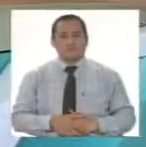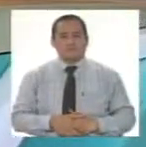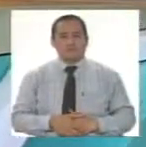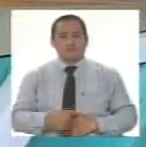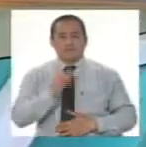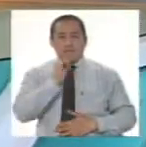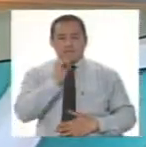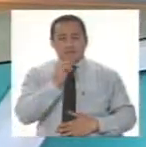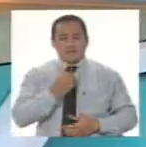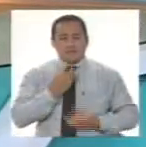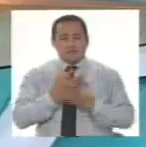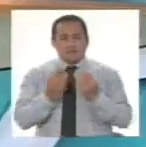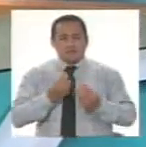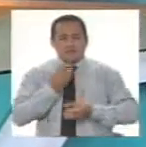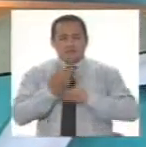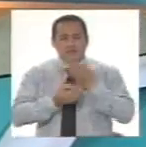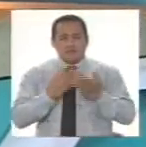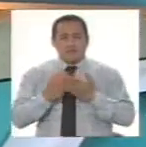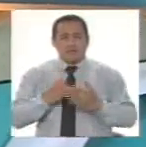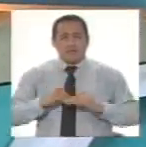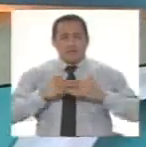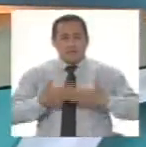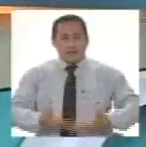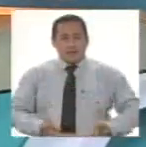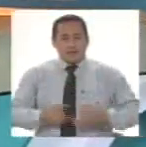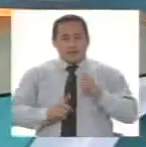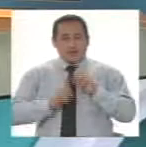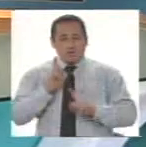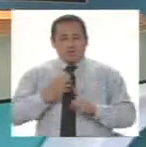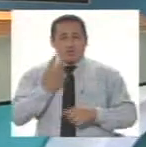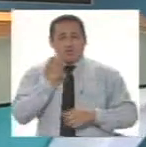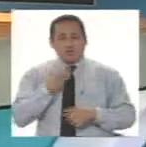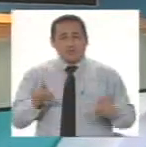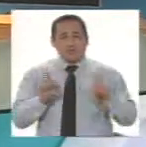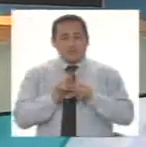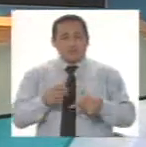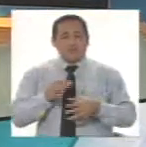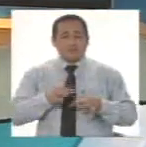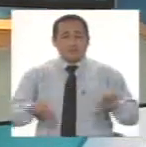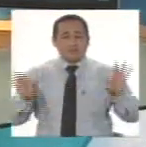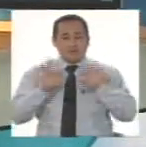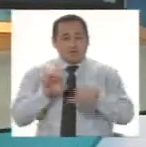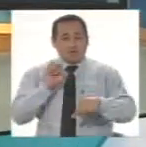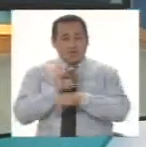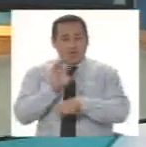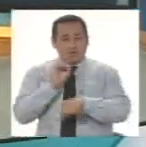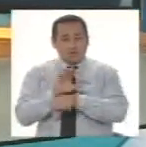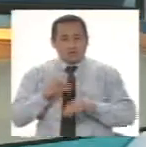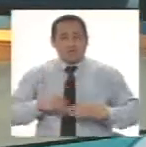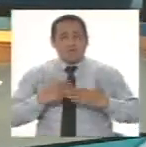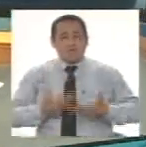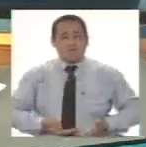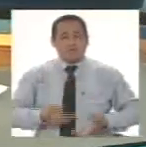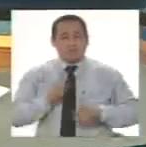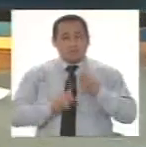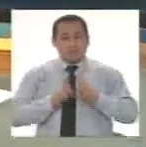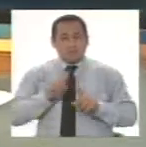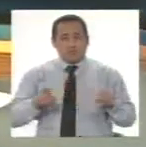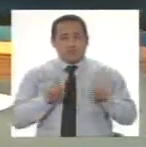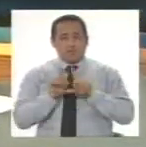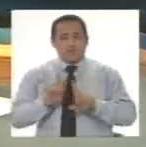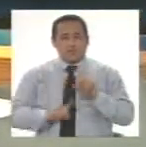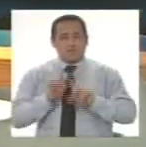La falta de información en salud sexual y reproductiva para los adolescentes es una de las principales causas de embarazos no deseados. Para